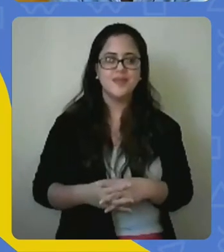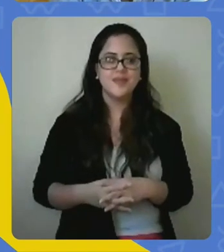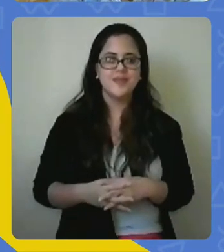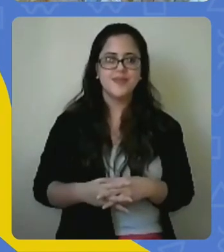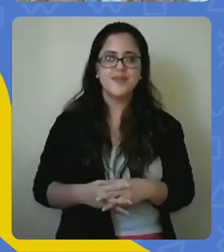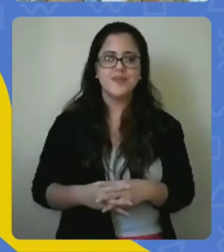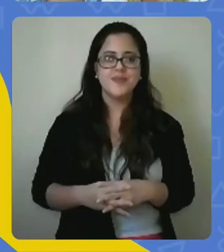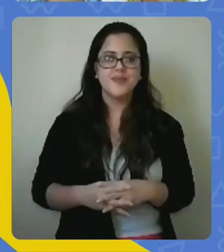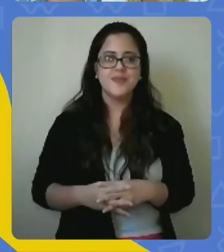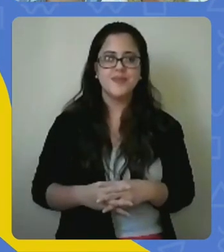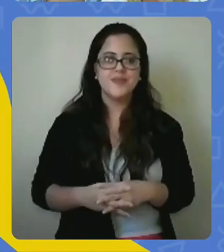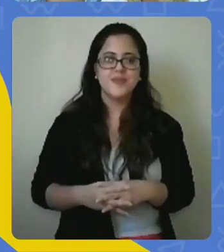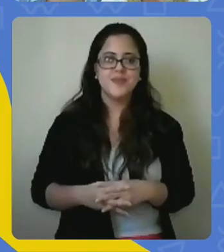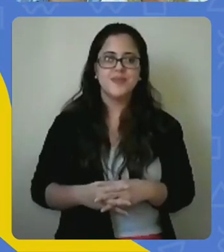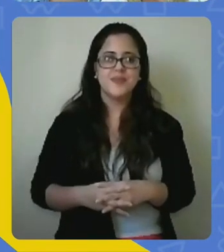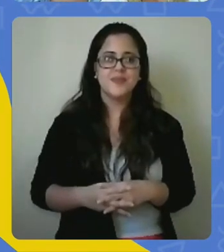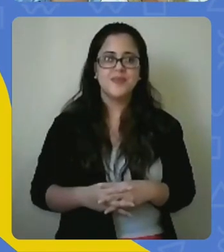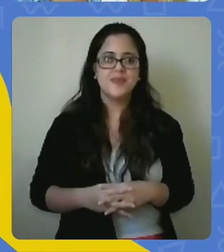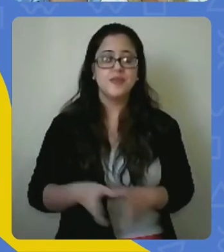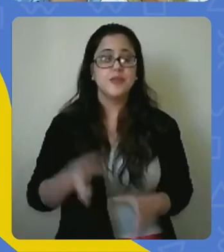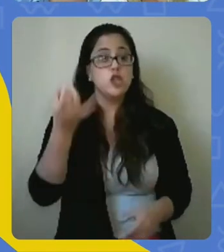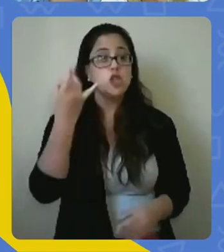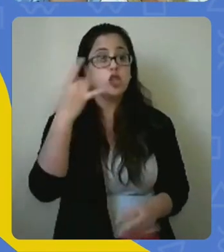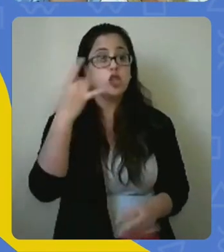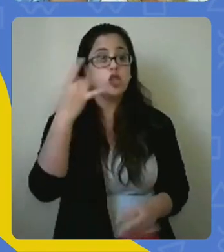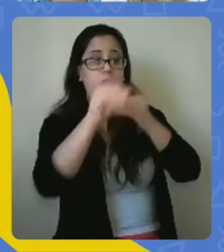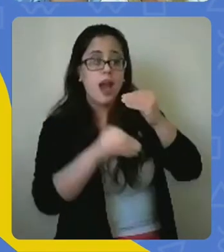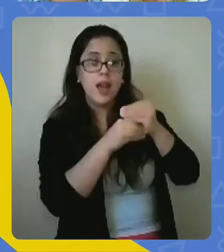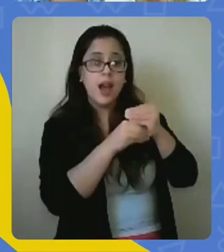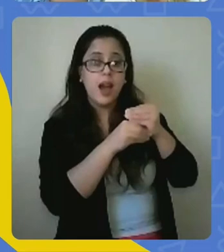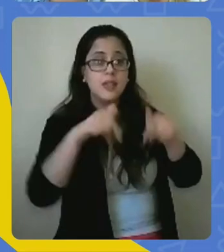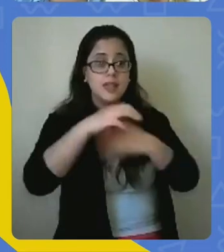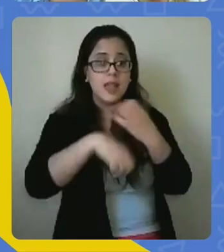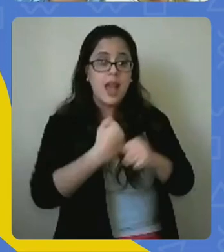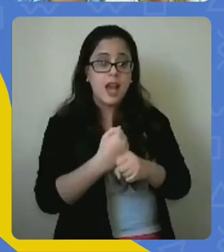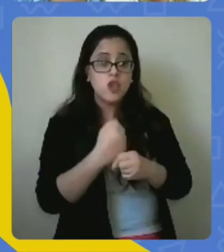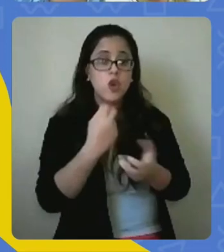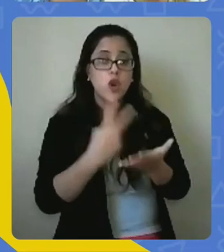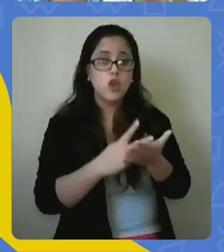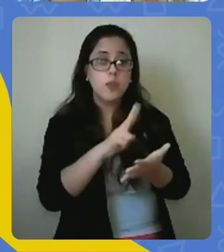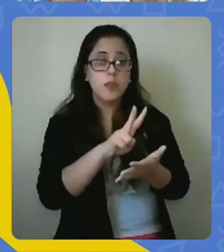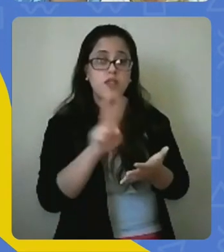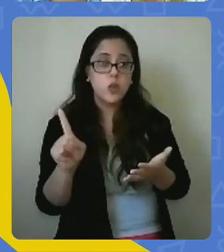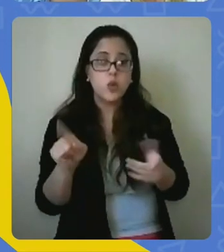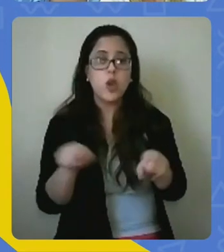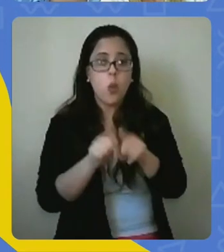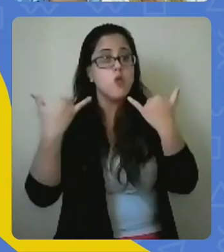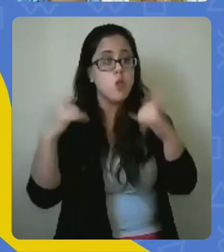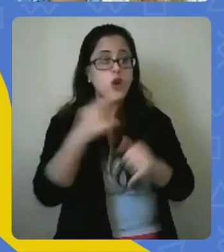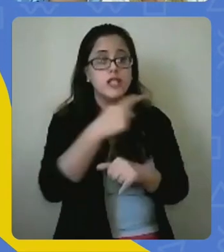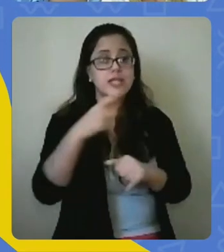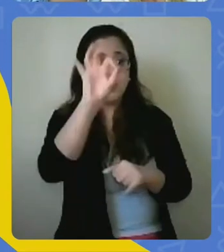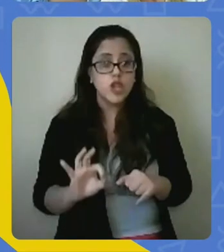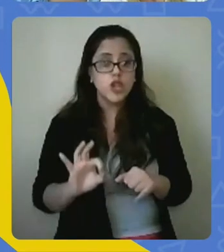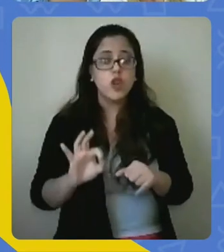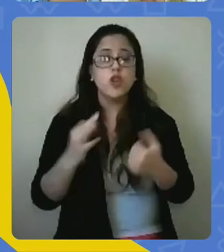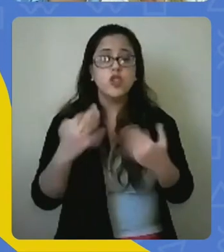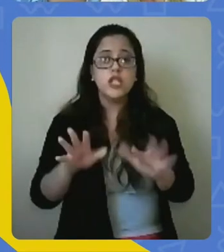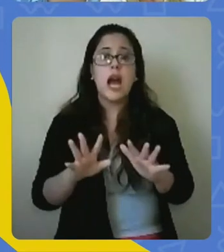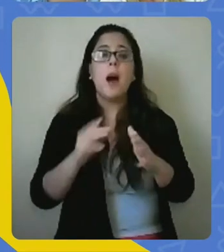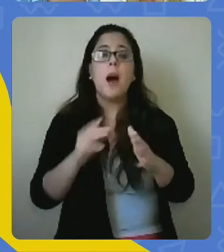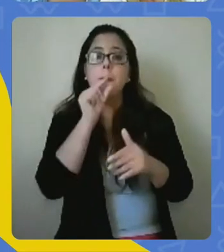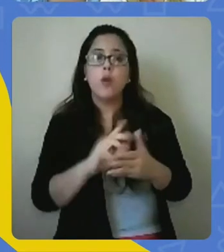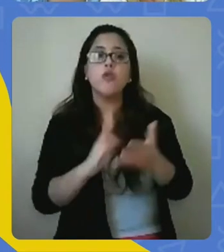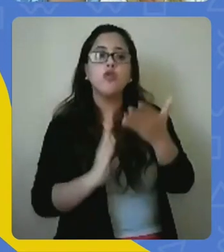Sí, bueno, y solo agregar que estamos el 2021 en modo juego 100%, esperamos lanzar al menos otros dos juegos durante el